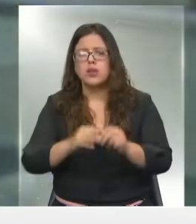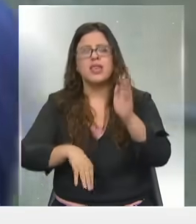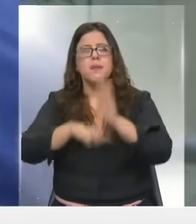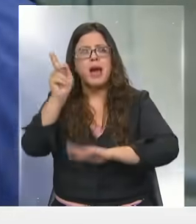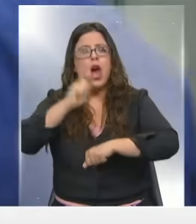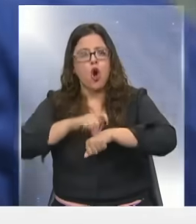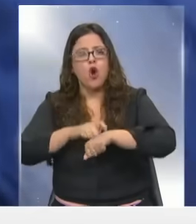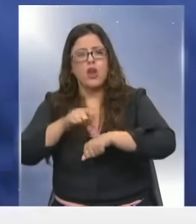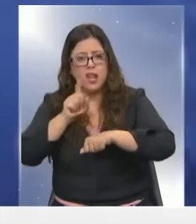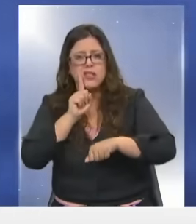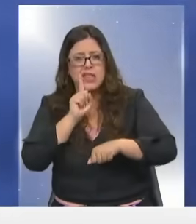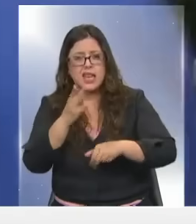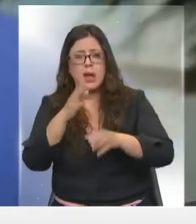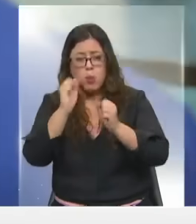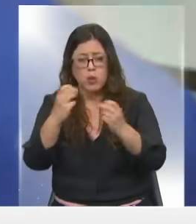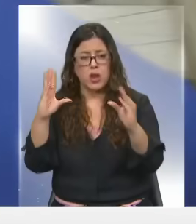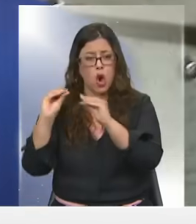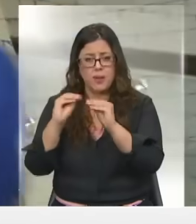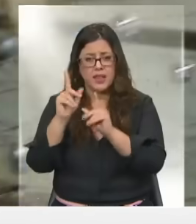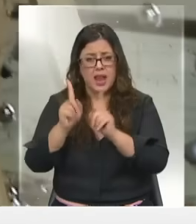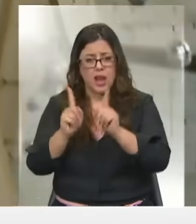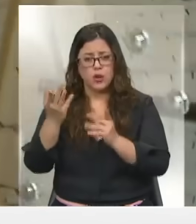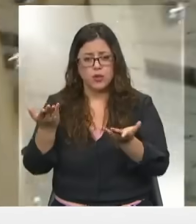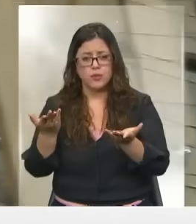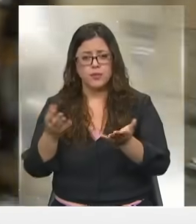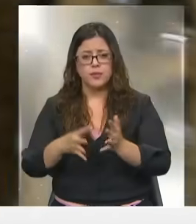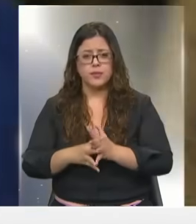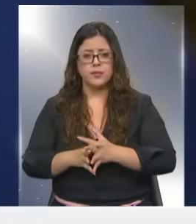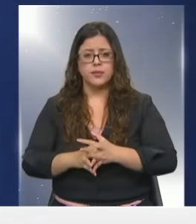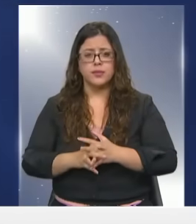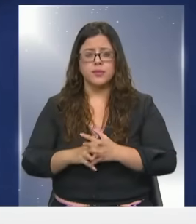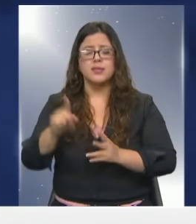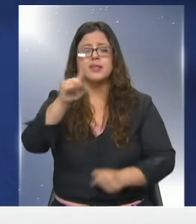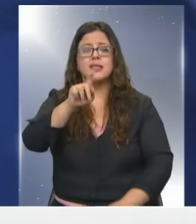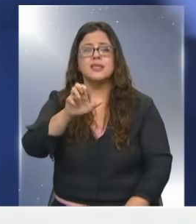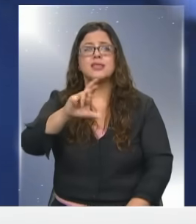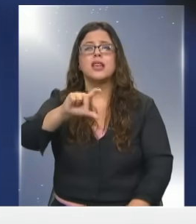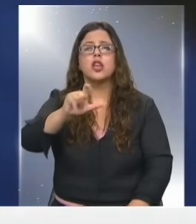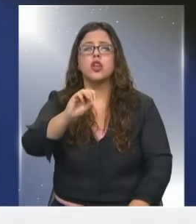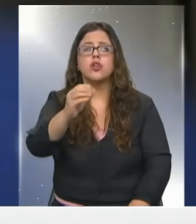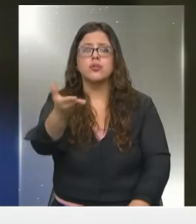extra realiza. Si nos pudiera comentar. Don Sergio.